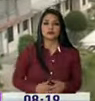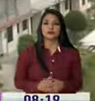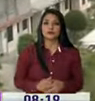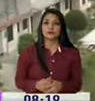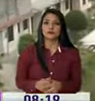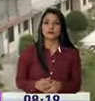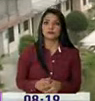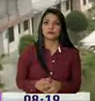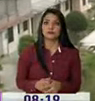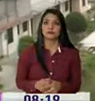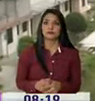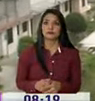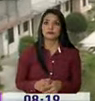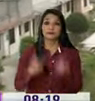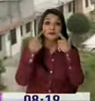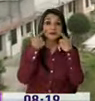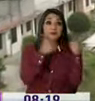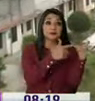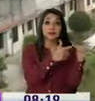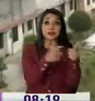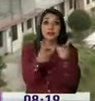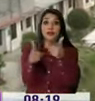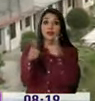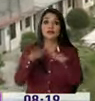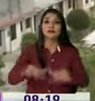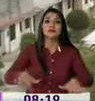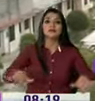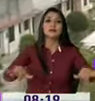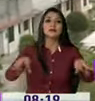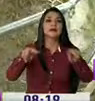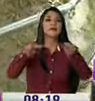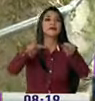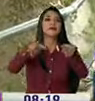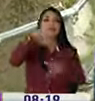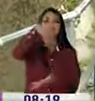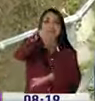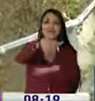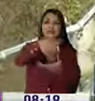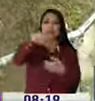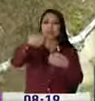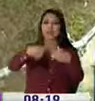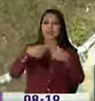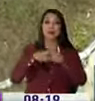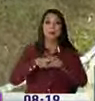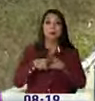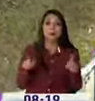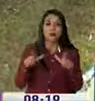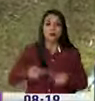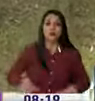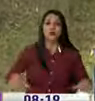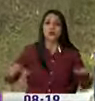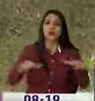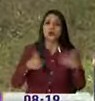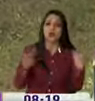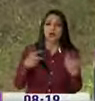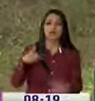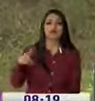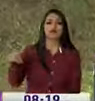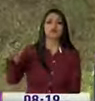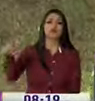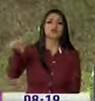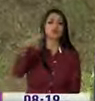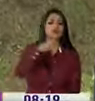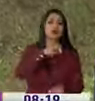Desde este mirador se puede apreciar una parte del centro norte de la ciudad. Sin embargo, el sitio estratégico para tomar un descanso se